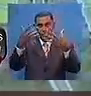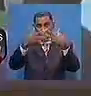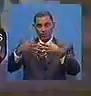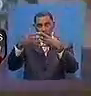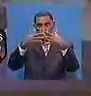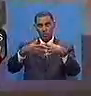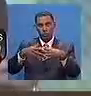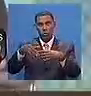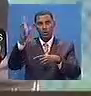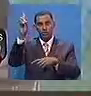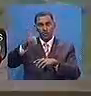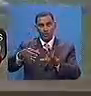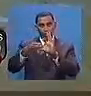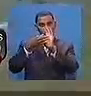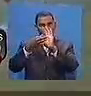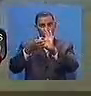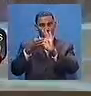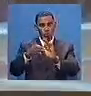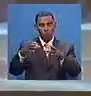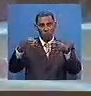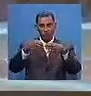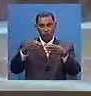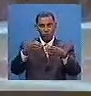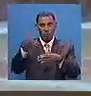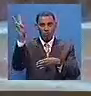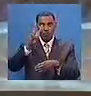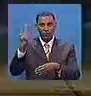tener una alianza con la Academia del Pelotero